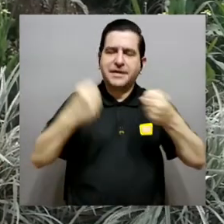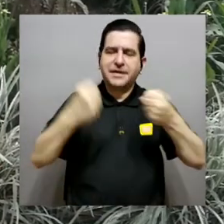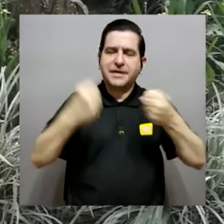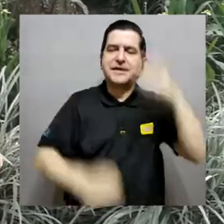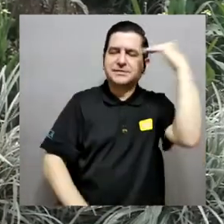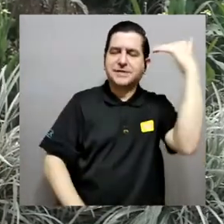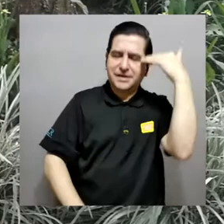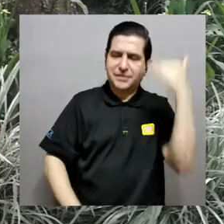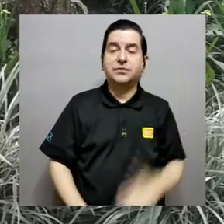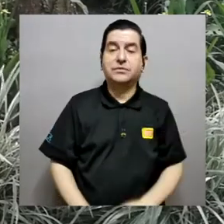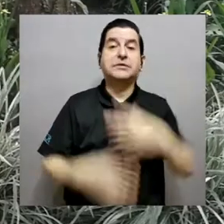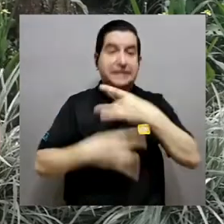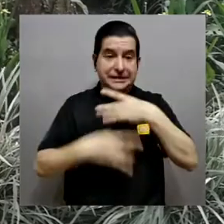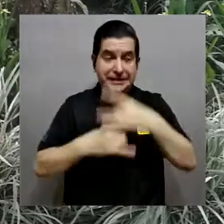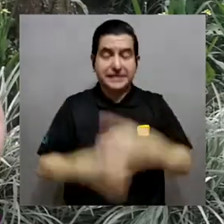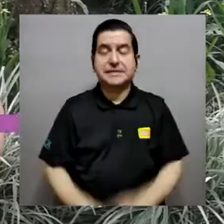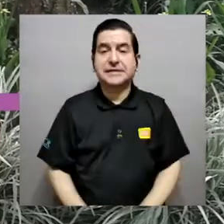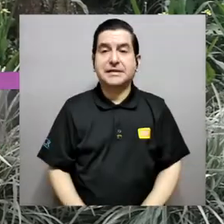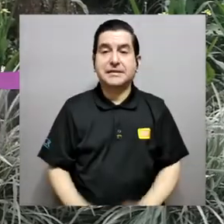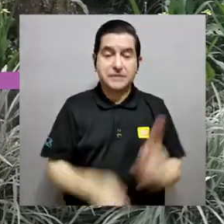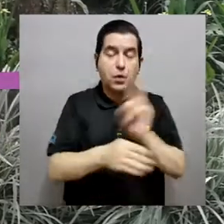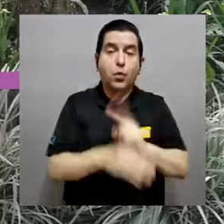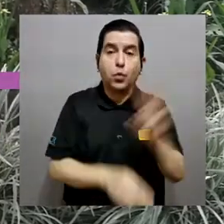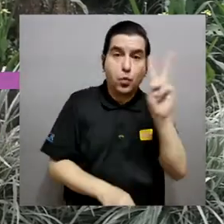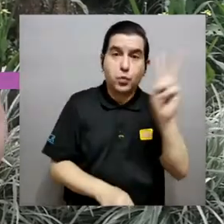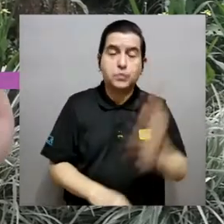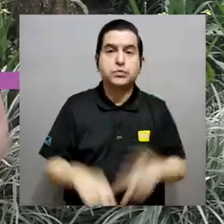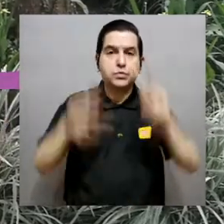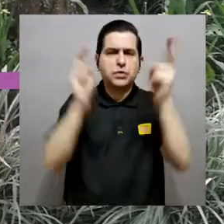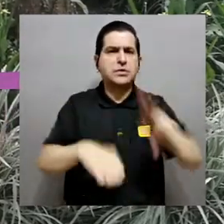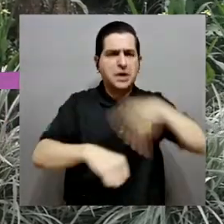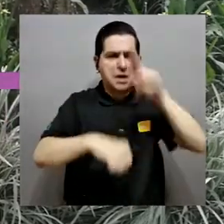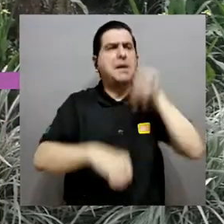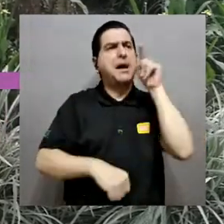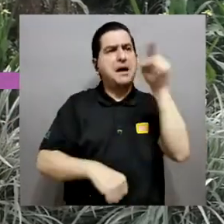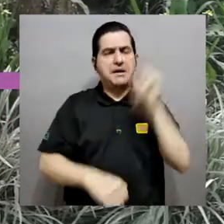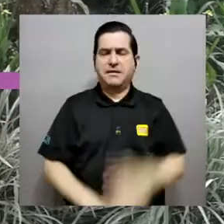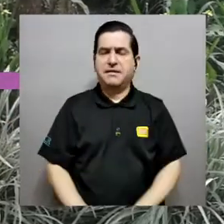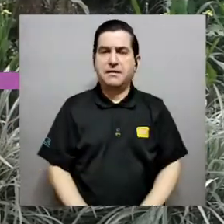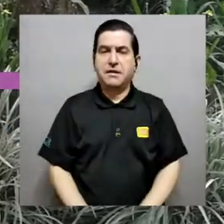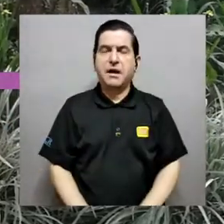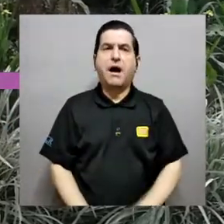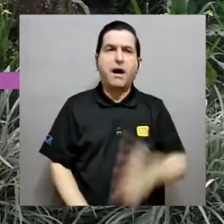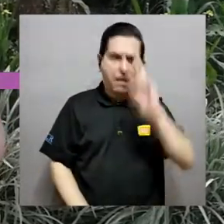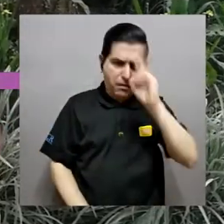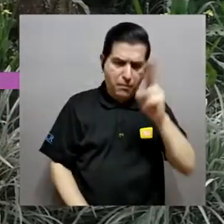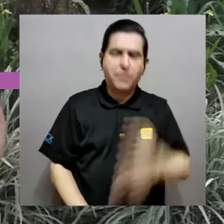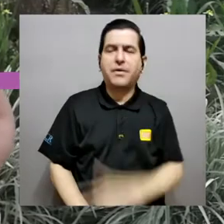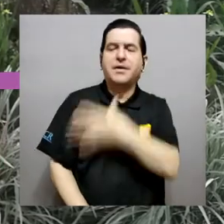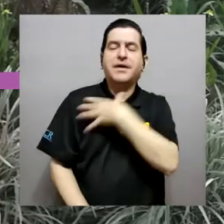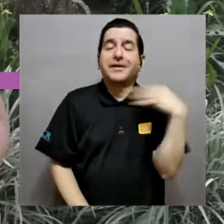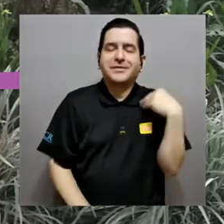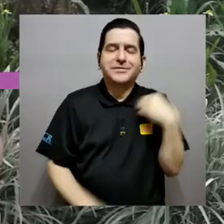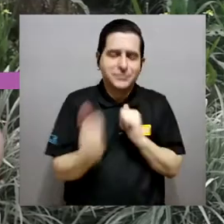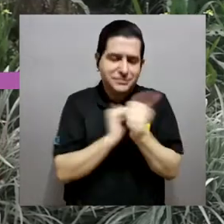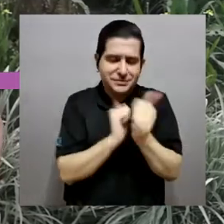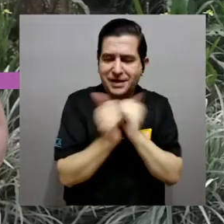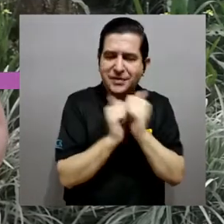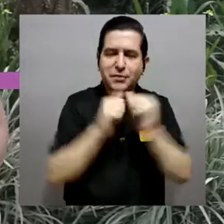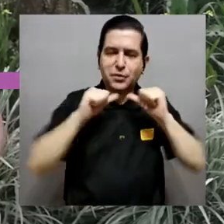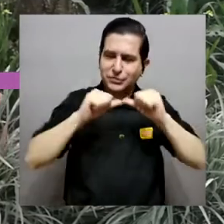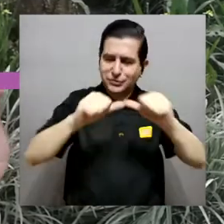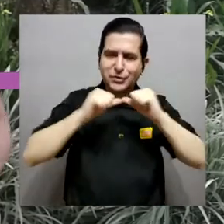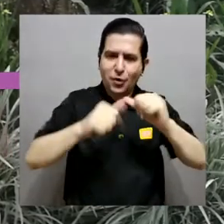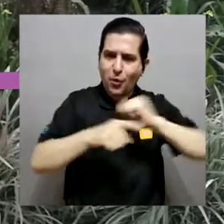la salud en Corea. Es interesante cómo el consumo de vitaminas es un tema tan común por allá. Y es admirable el gusto por